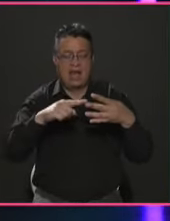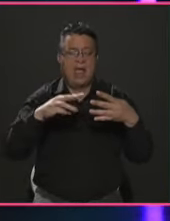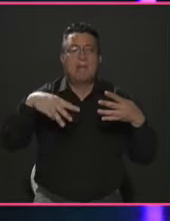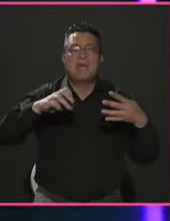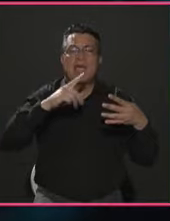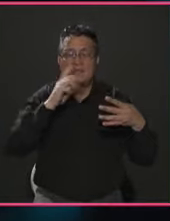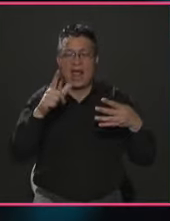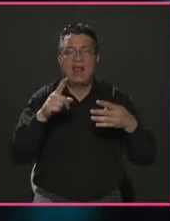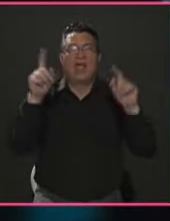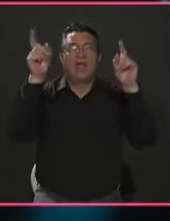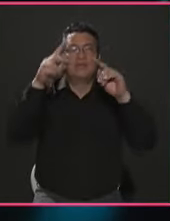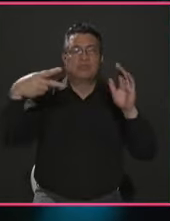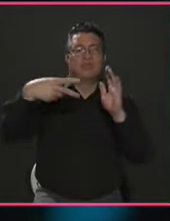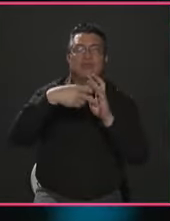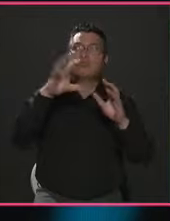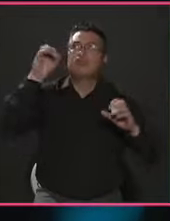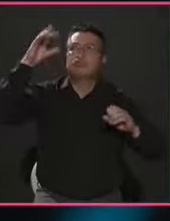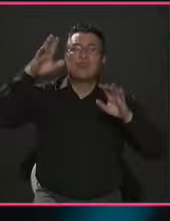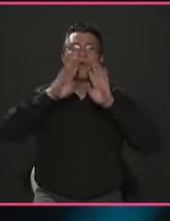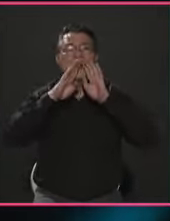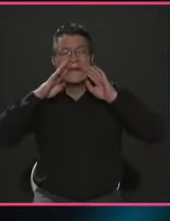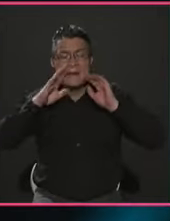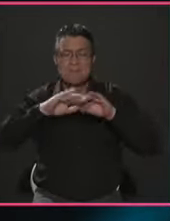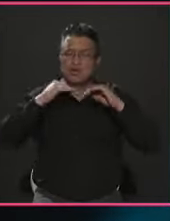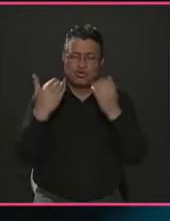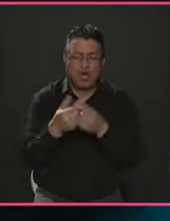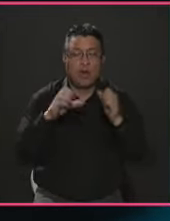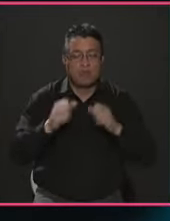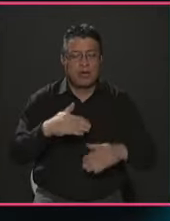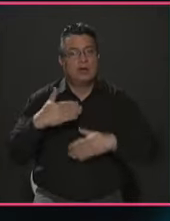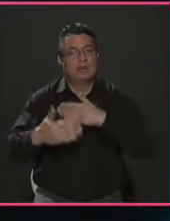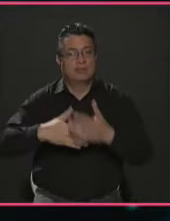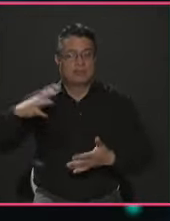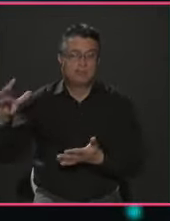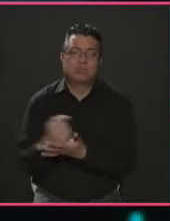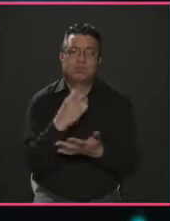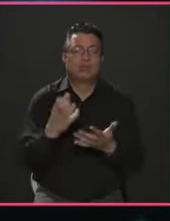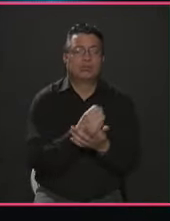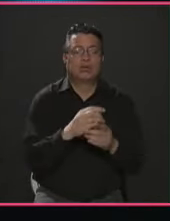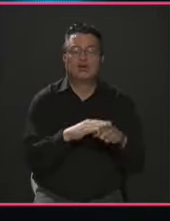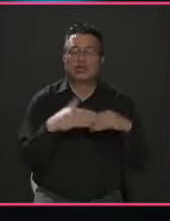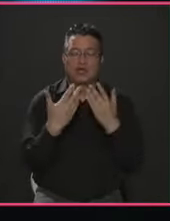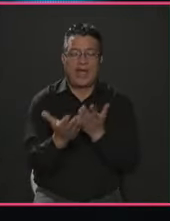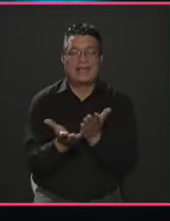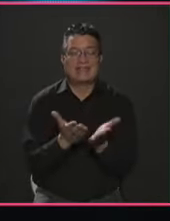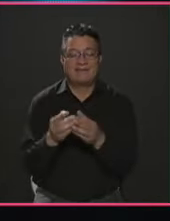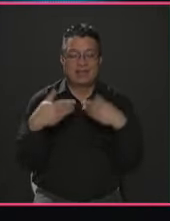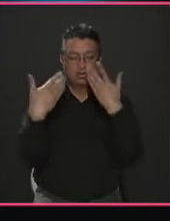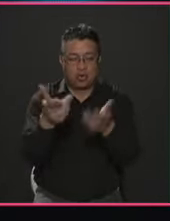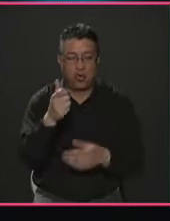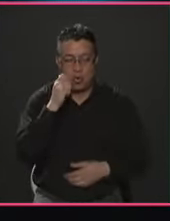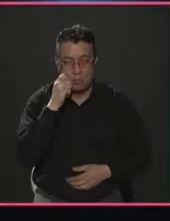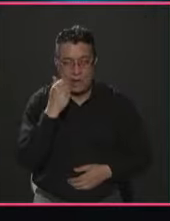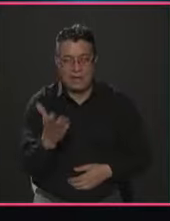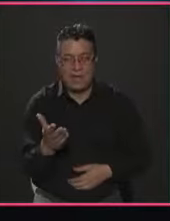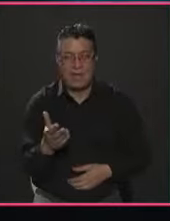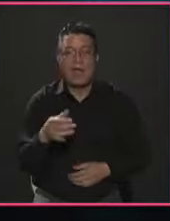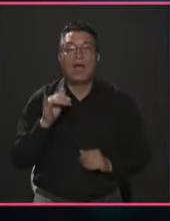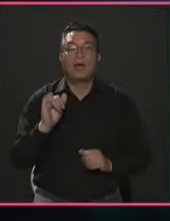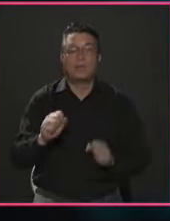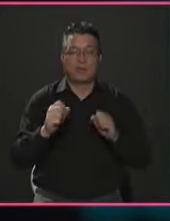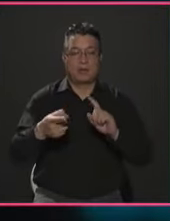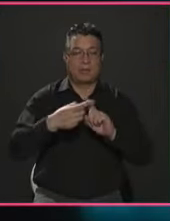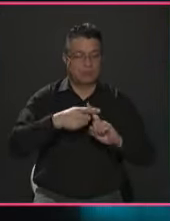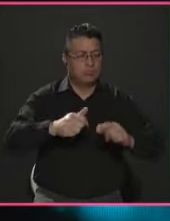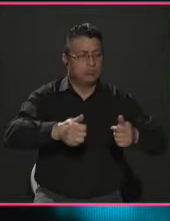la energía renovable de nuestro recurso humano para alcanzar su pleno potencial al servicio de la humanidad y para afrontar con